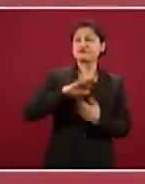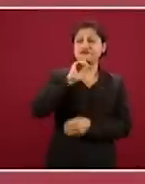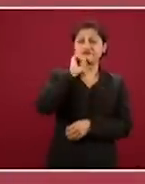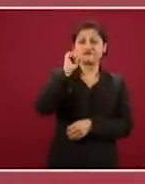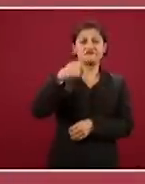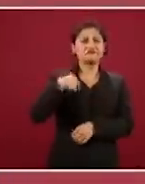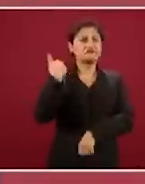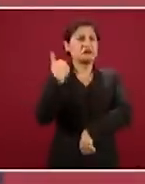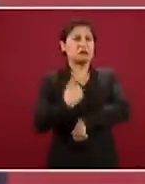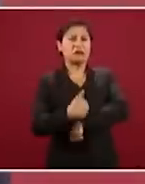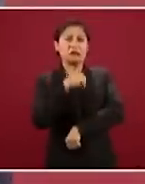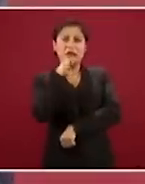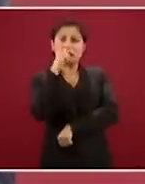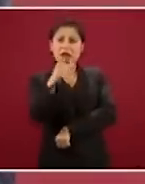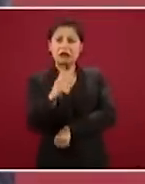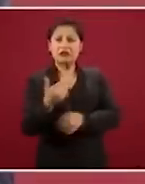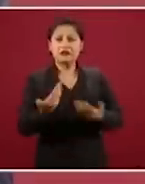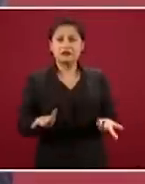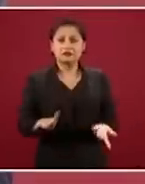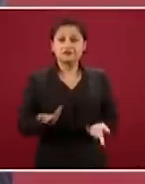a los intocables.